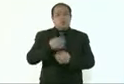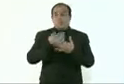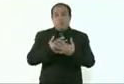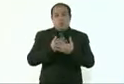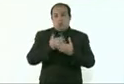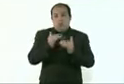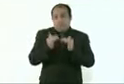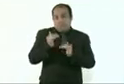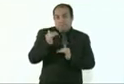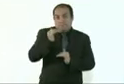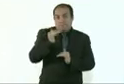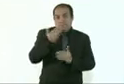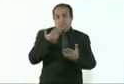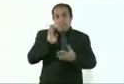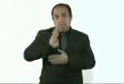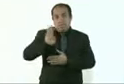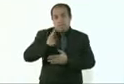creció